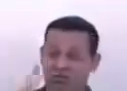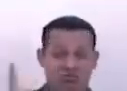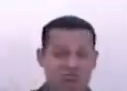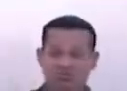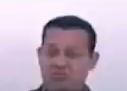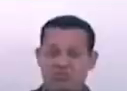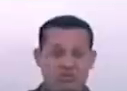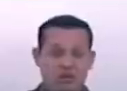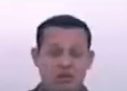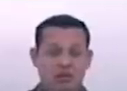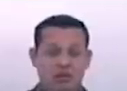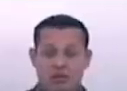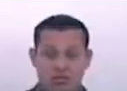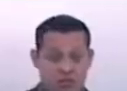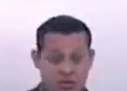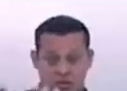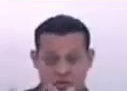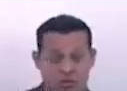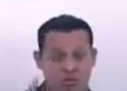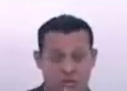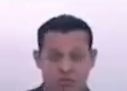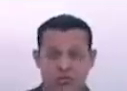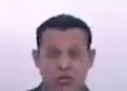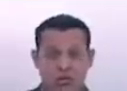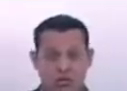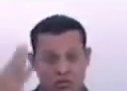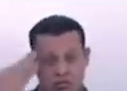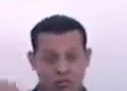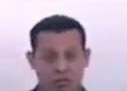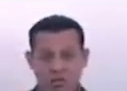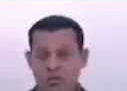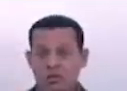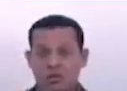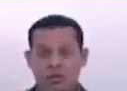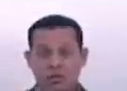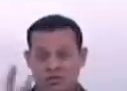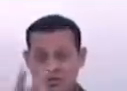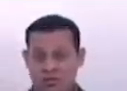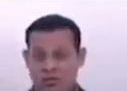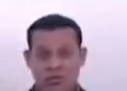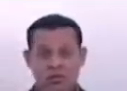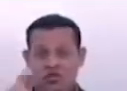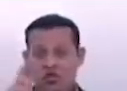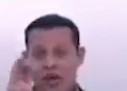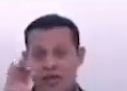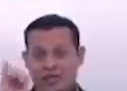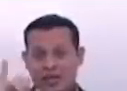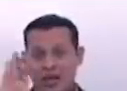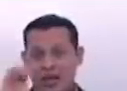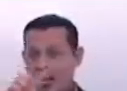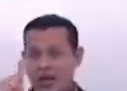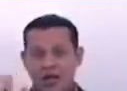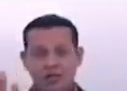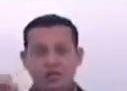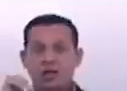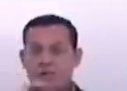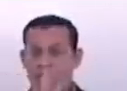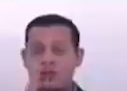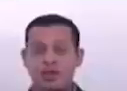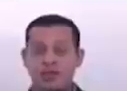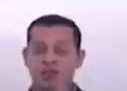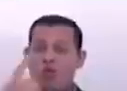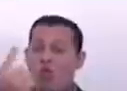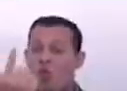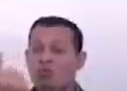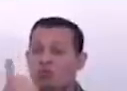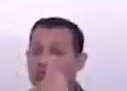décadas. Lo han dicho mis compañeras y compañeros. La vicepresidenta Suecia Calleja dijo: tenemos un solo